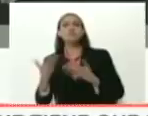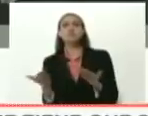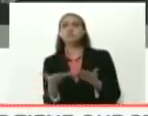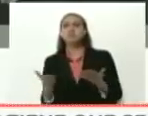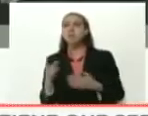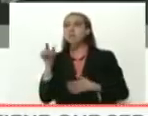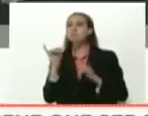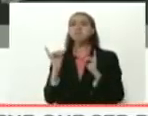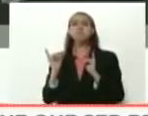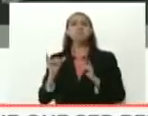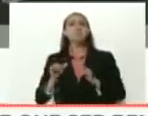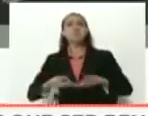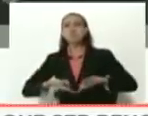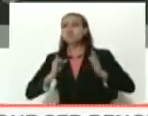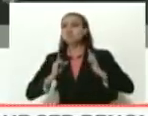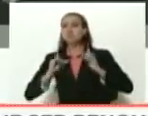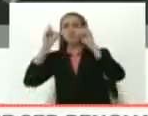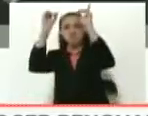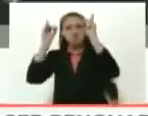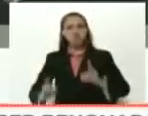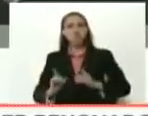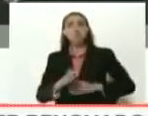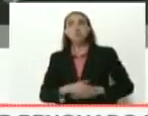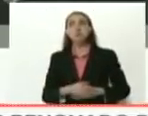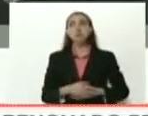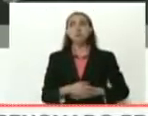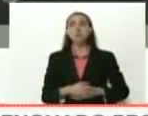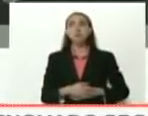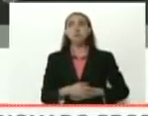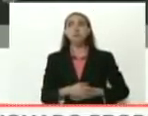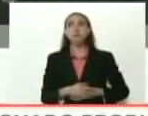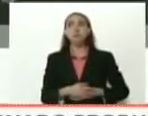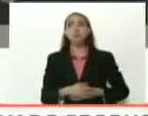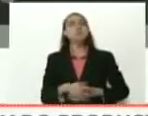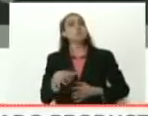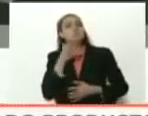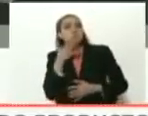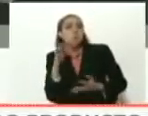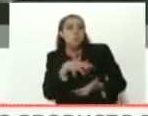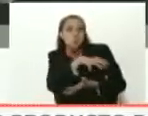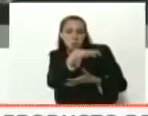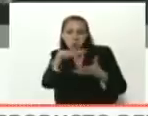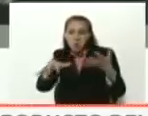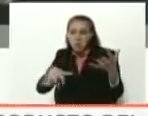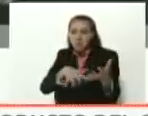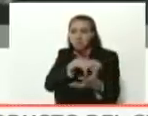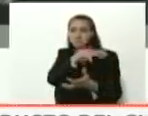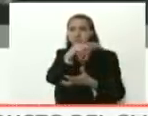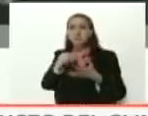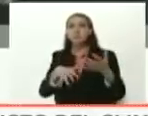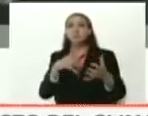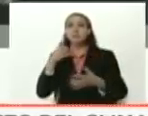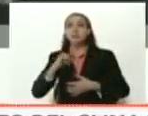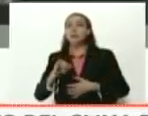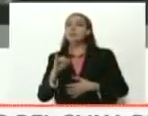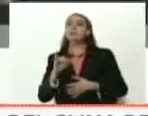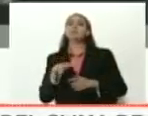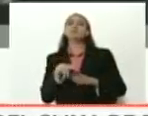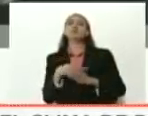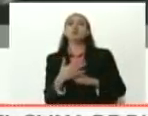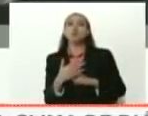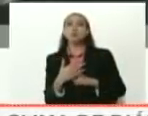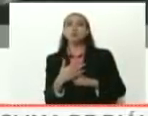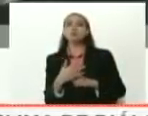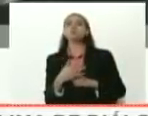con invitaciones bordadas en oro. Basta que haya un problema, vaya que haya una situación, y